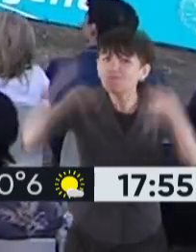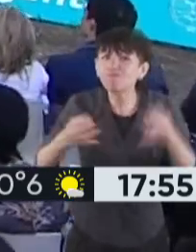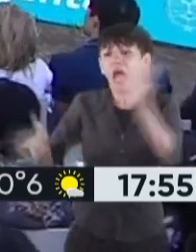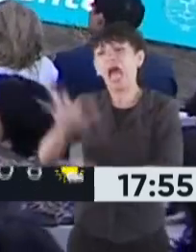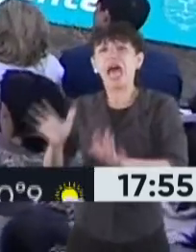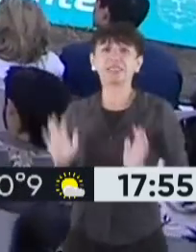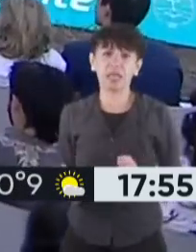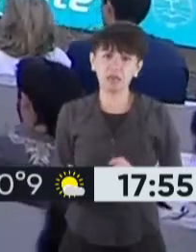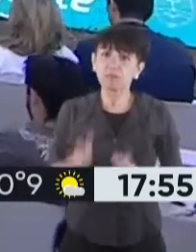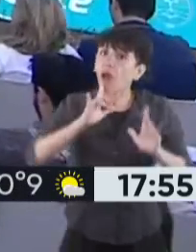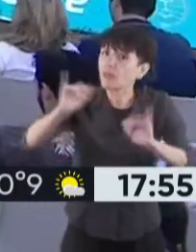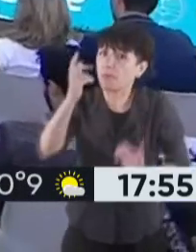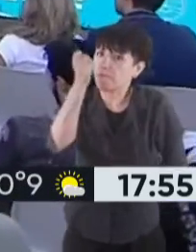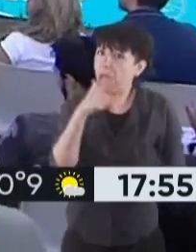Macri.